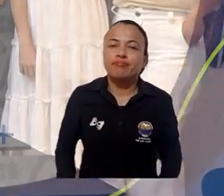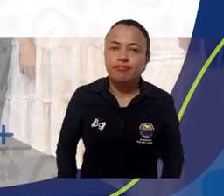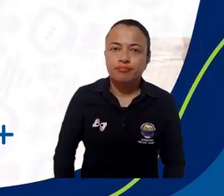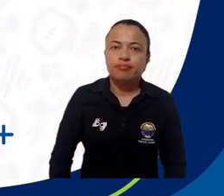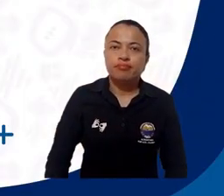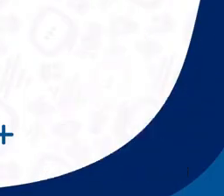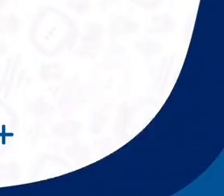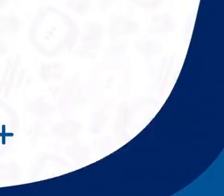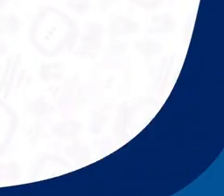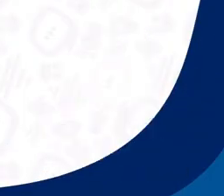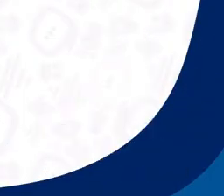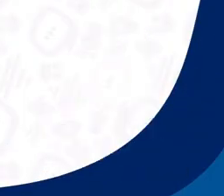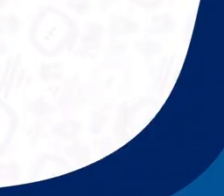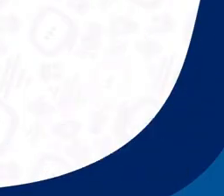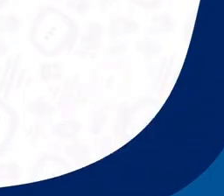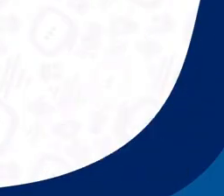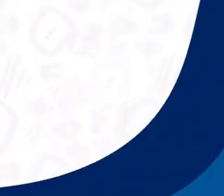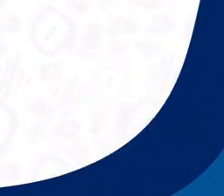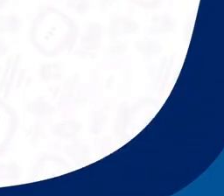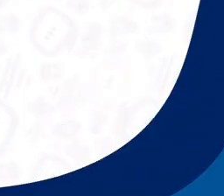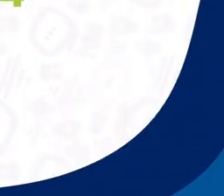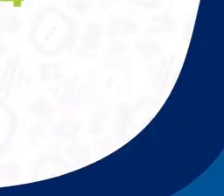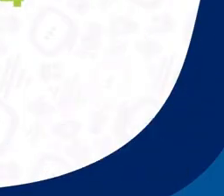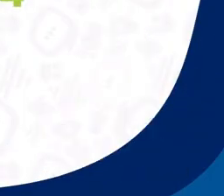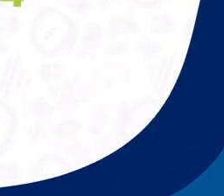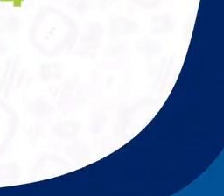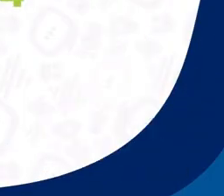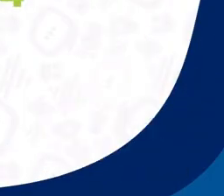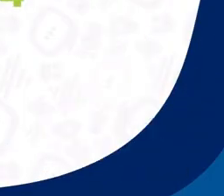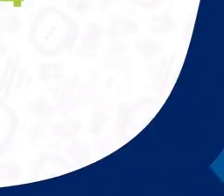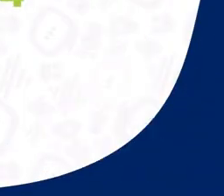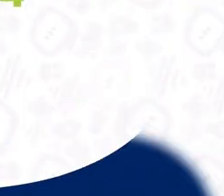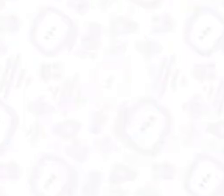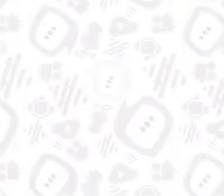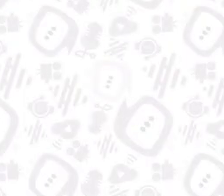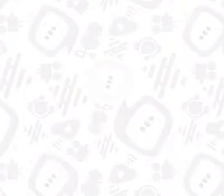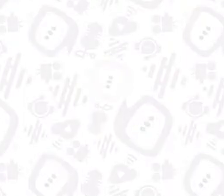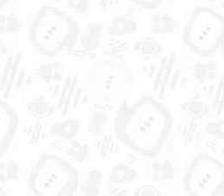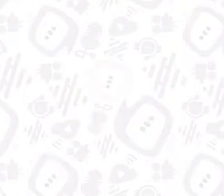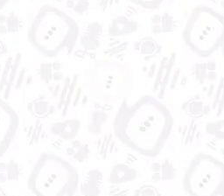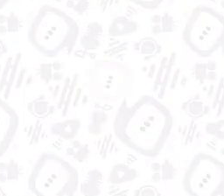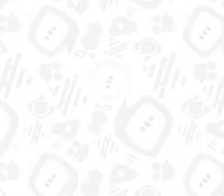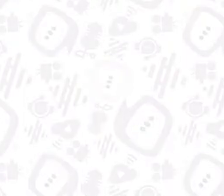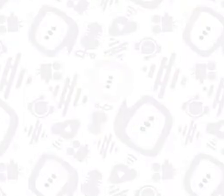territorio. Universidad del Magdalena, aún más incluyente e innovadora.